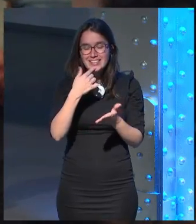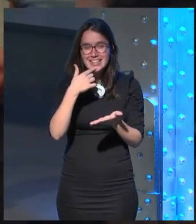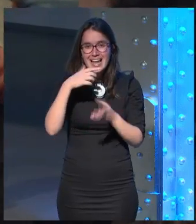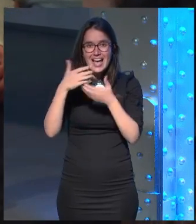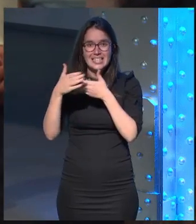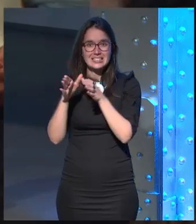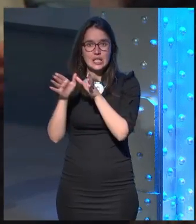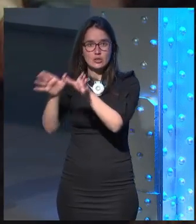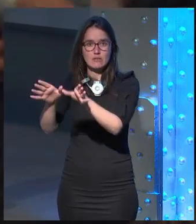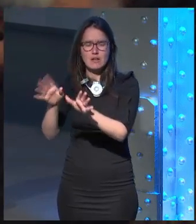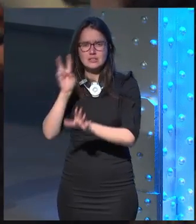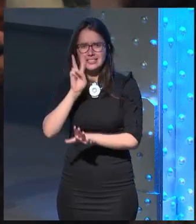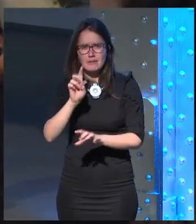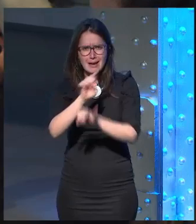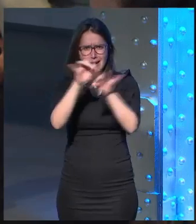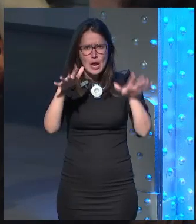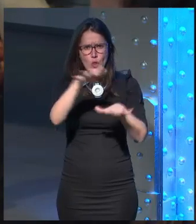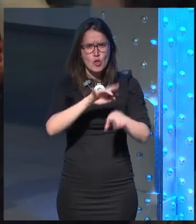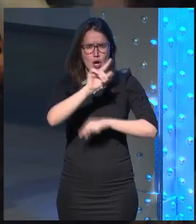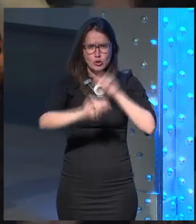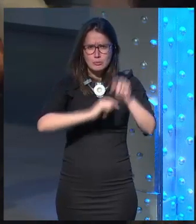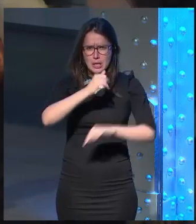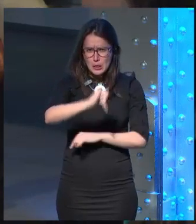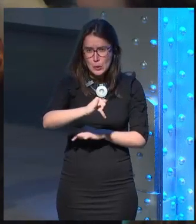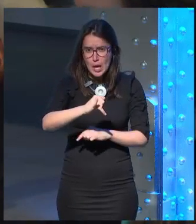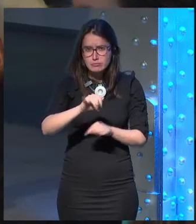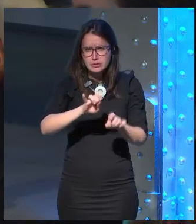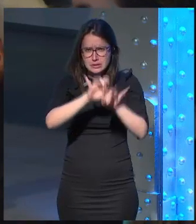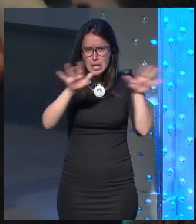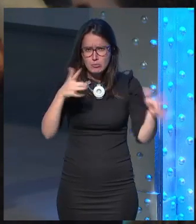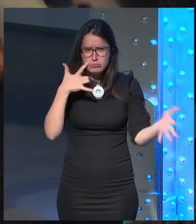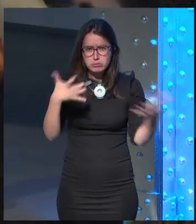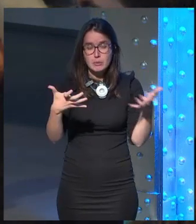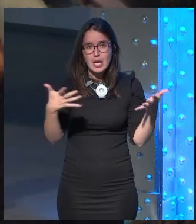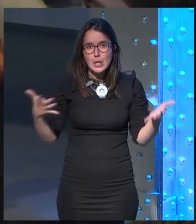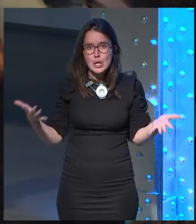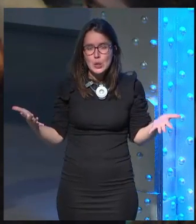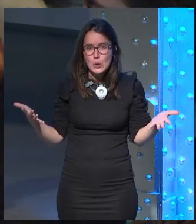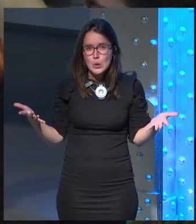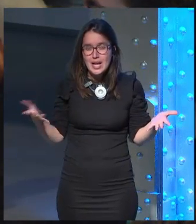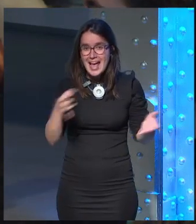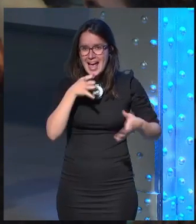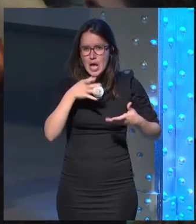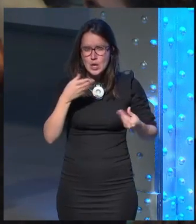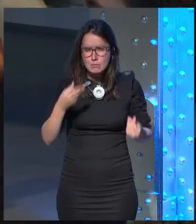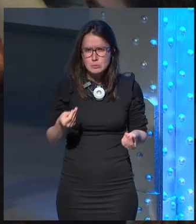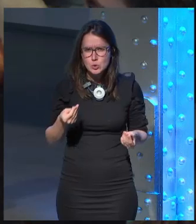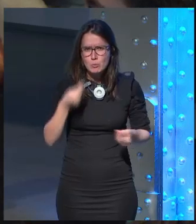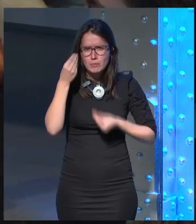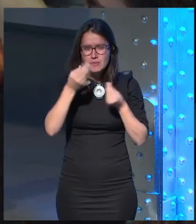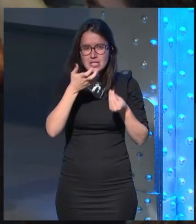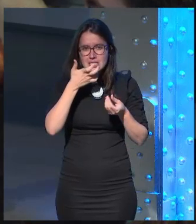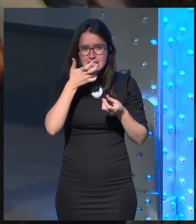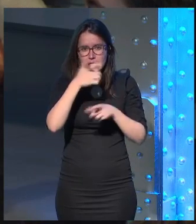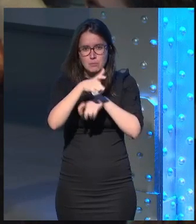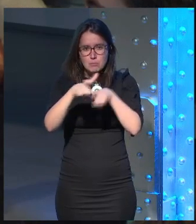espacial se ve claramente las zonas contaminadas de la Tierra y todo eso, y es ahora mismo cómo piensas que afectaría si los